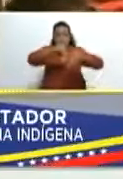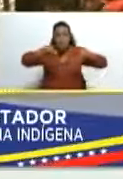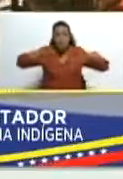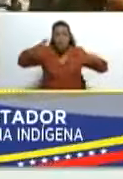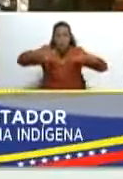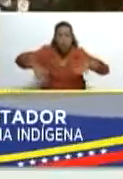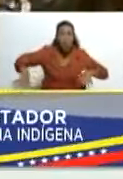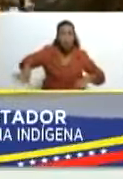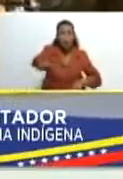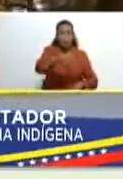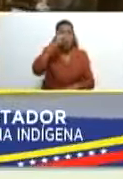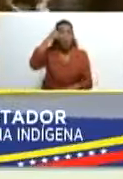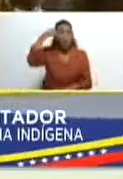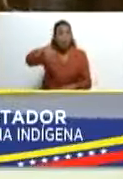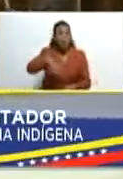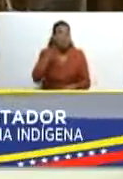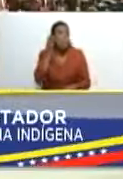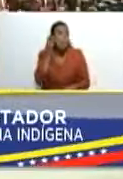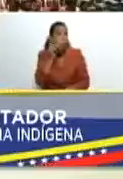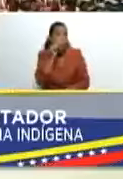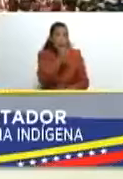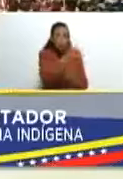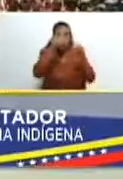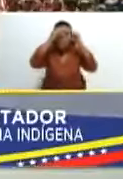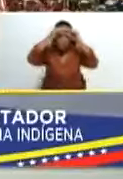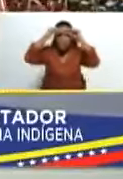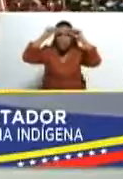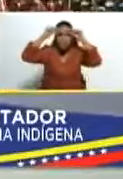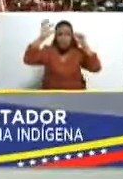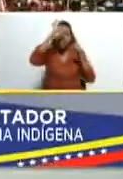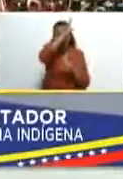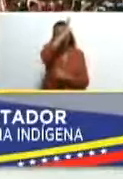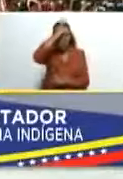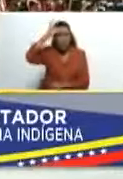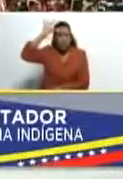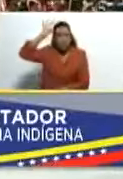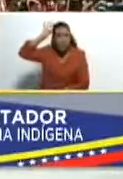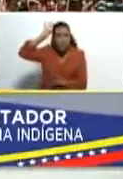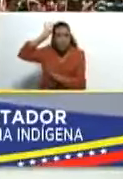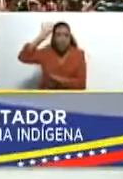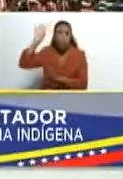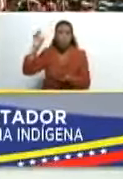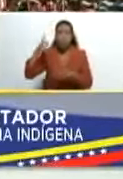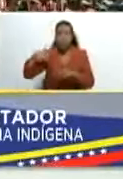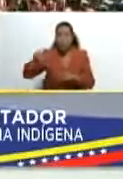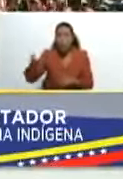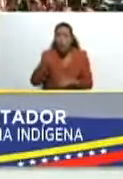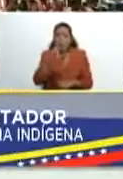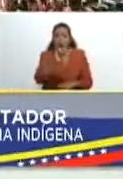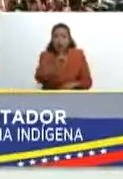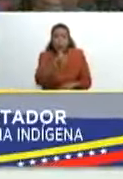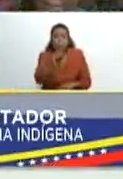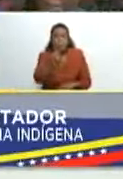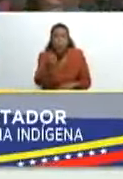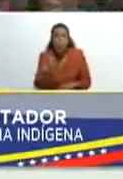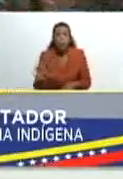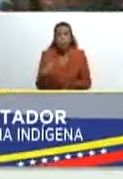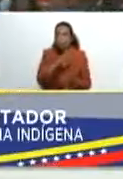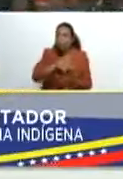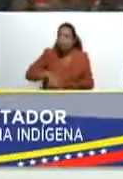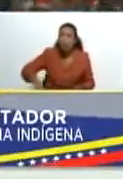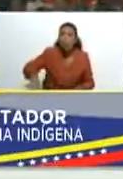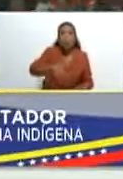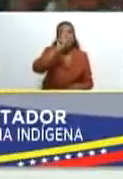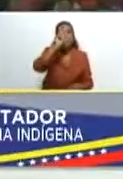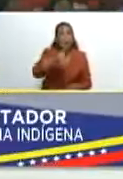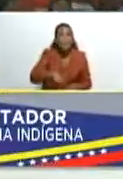en día, estos hombres y estas mujeres, todos nosotros con los rostros, tanto de Guaycaipuro, de Apacuana, de estos hombres y mujeres, pero